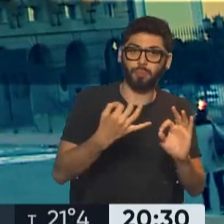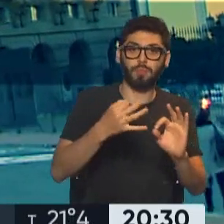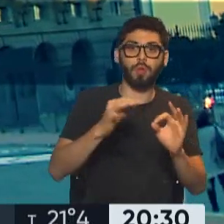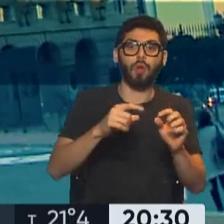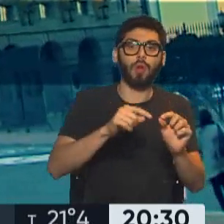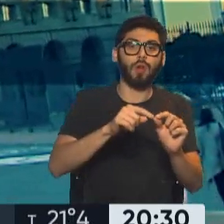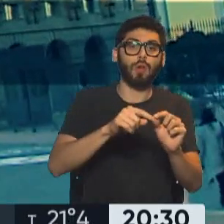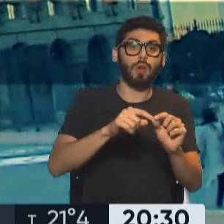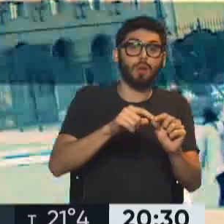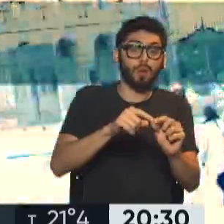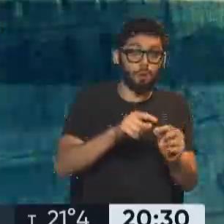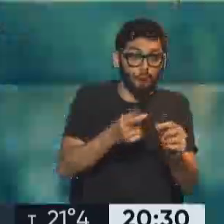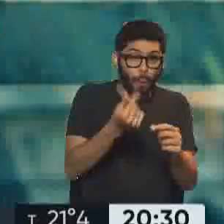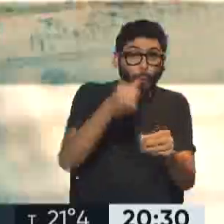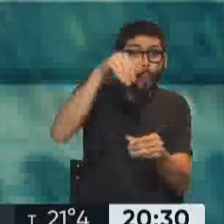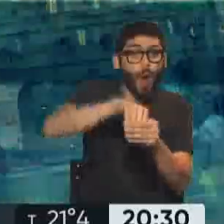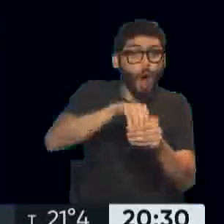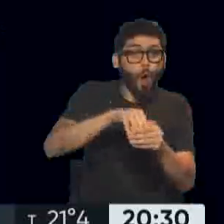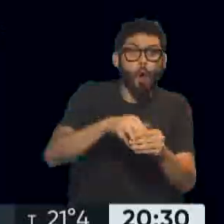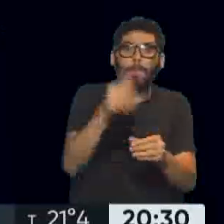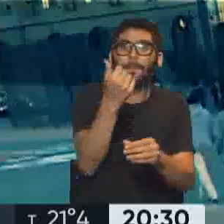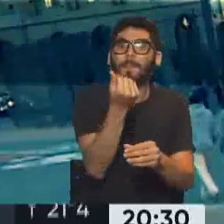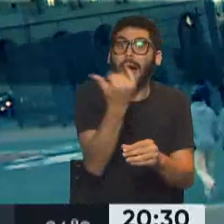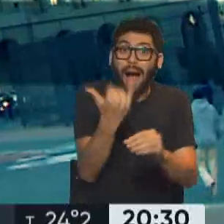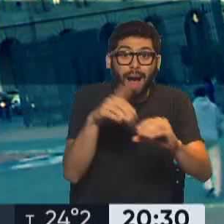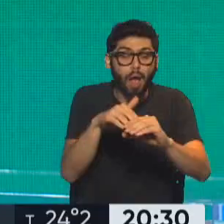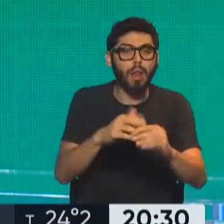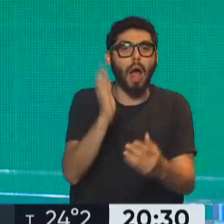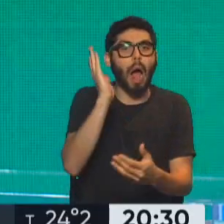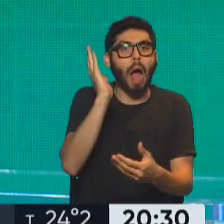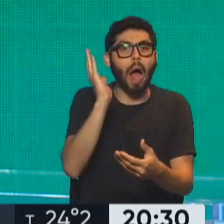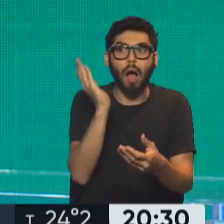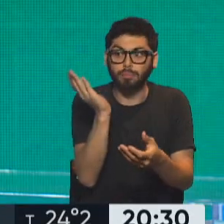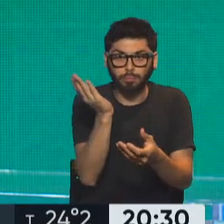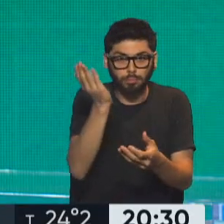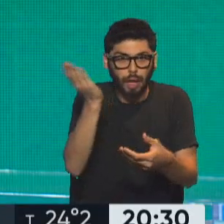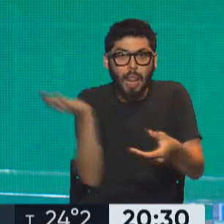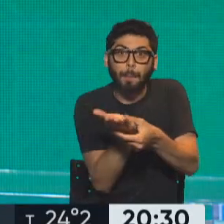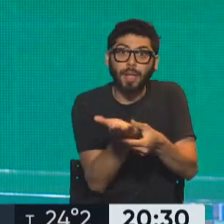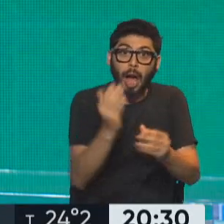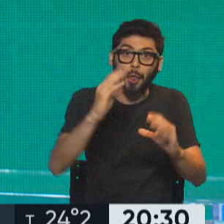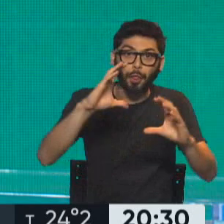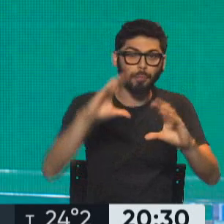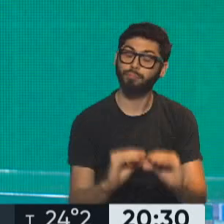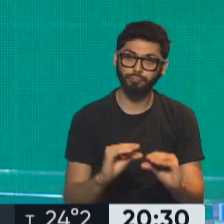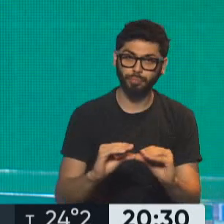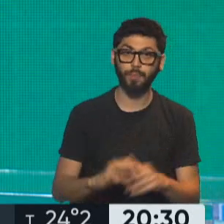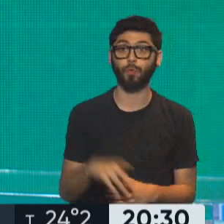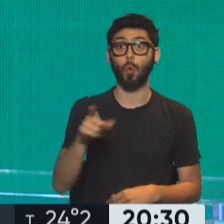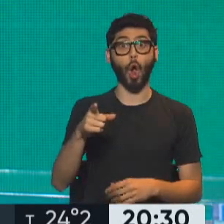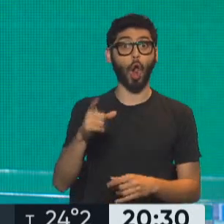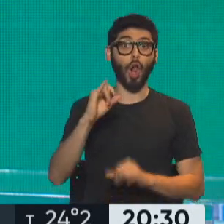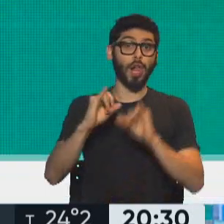monedas, el patrimonio del banco prácticamente a la mitad. Esos datos que está arrojando Eker son terribles,